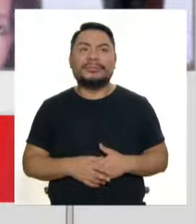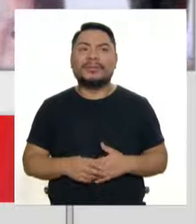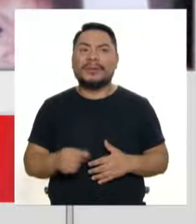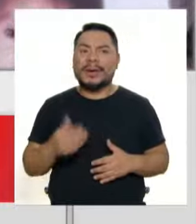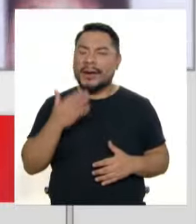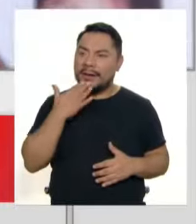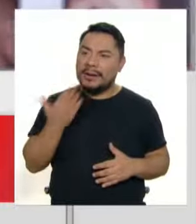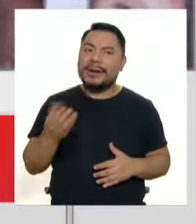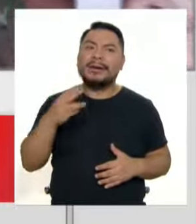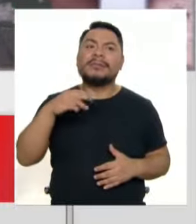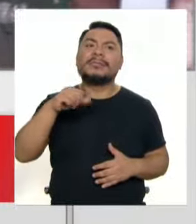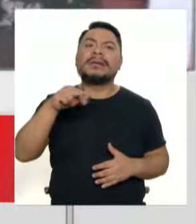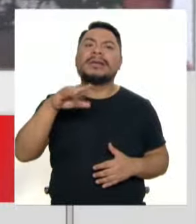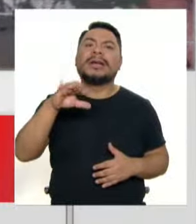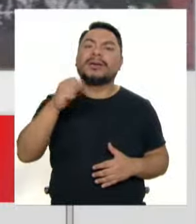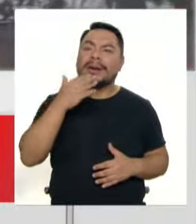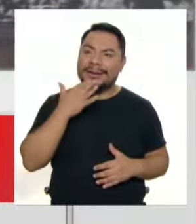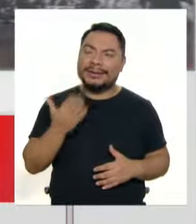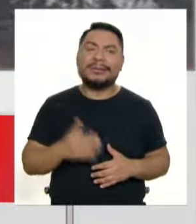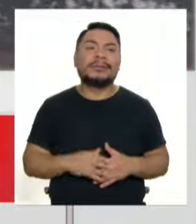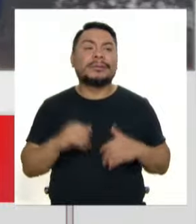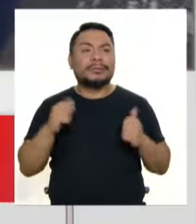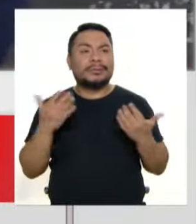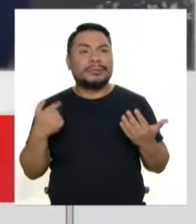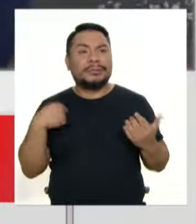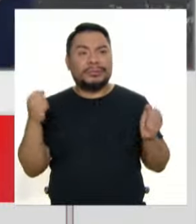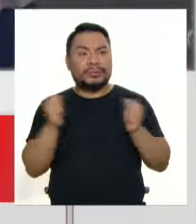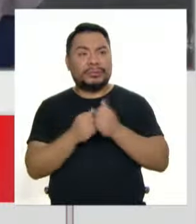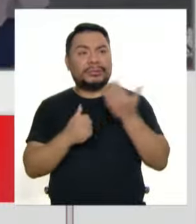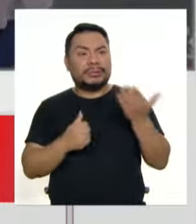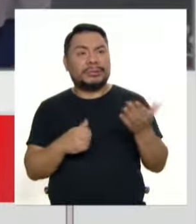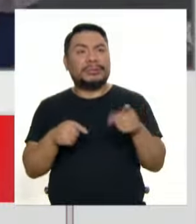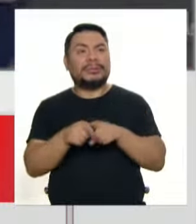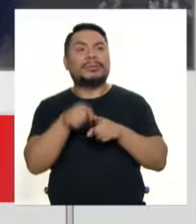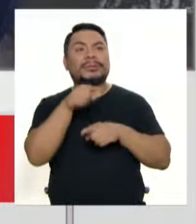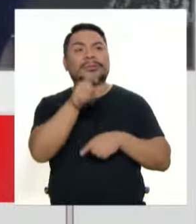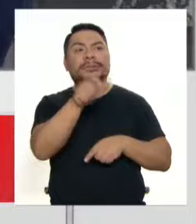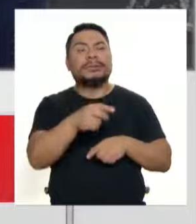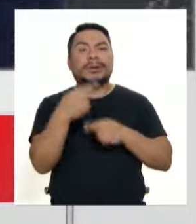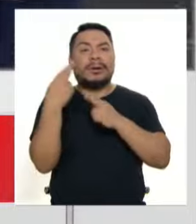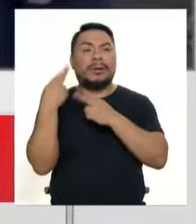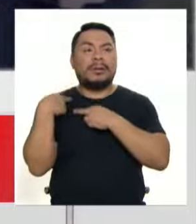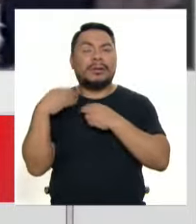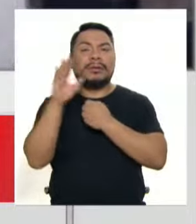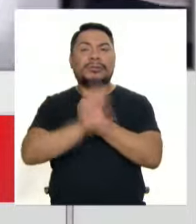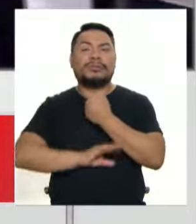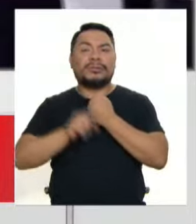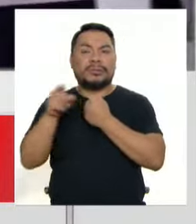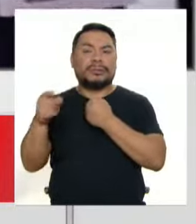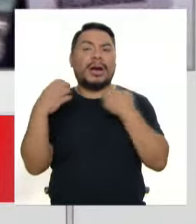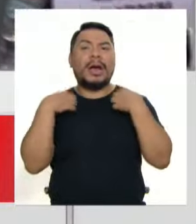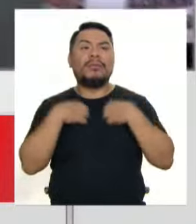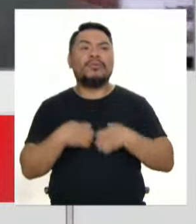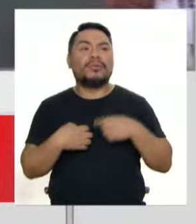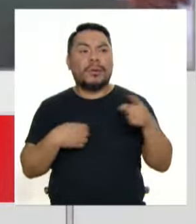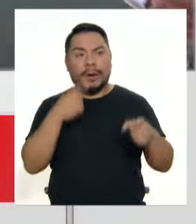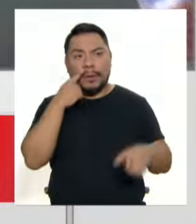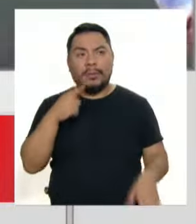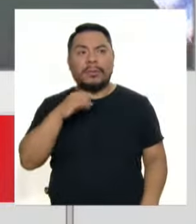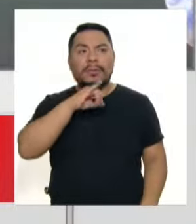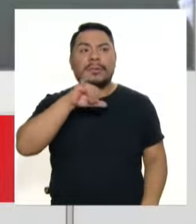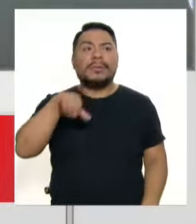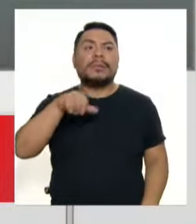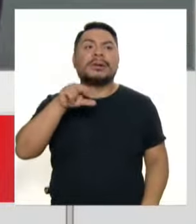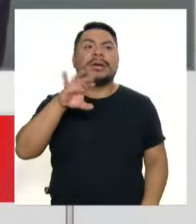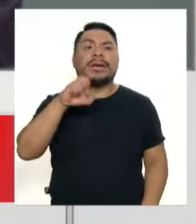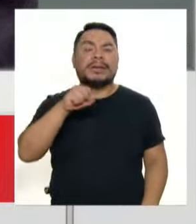señora Milagros. Y también con nosotros está aquí, ha llegado pues a asumir el cargo la defensa del caso desde hoy, el abogado, el doctor James